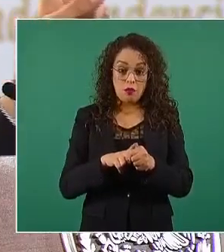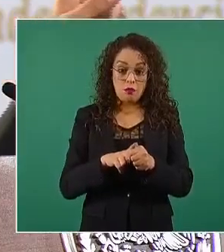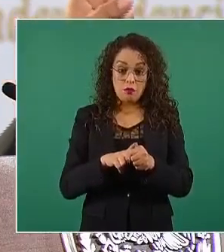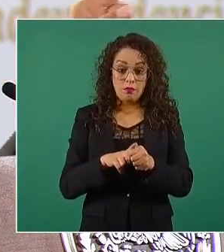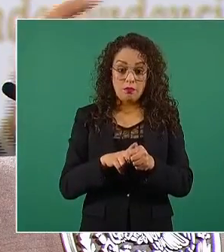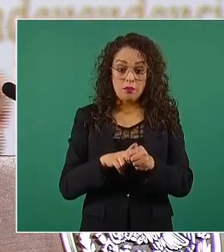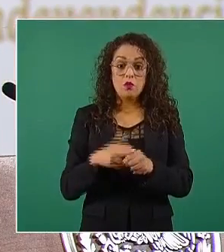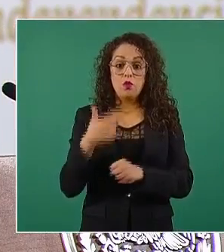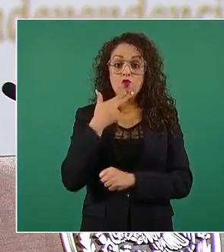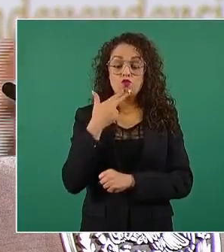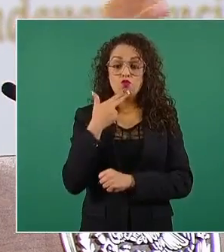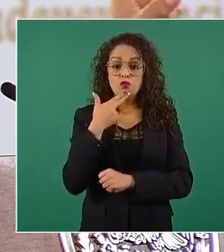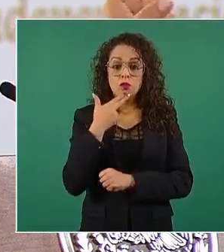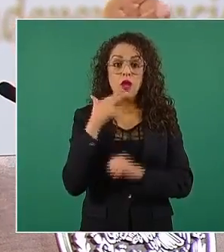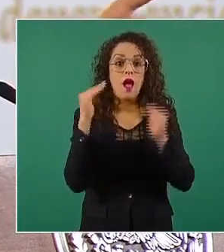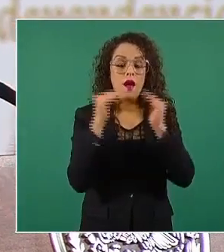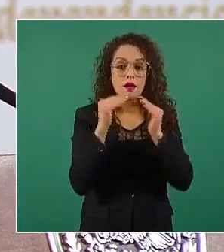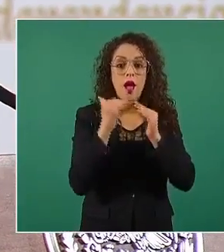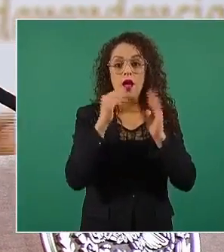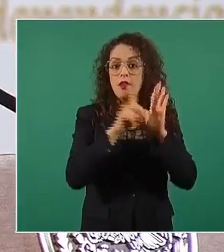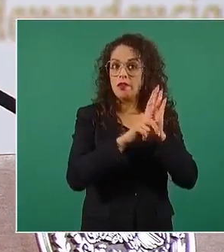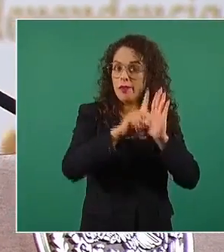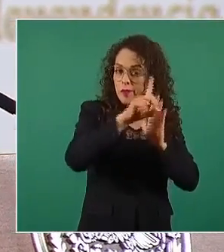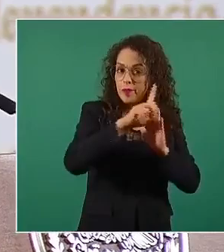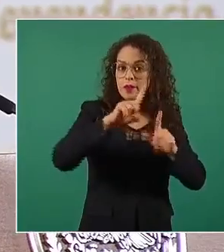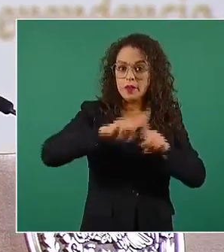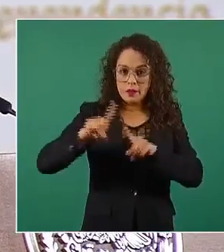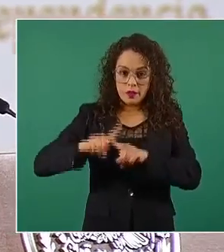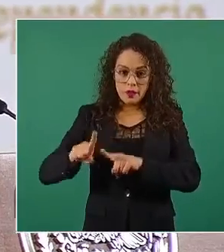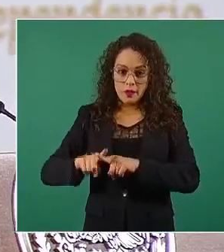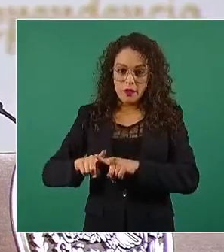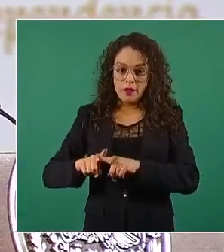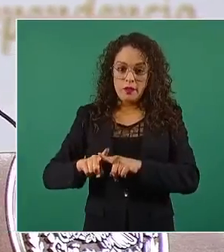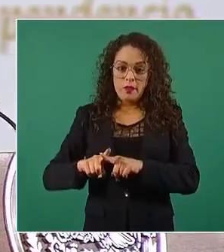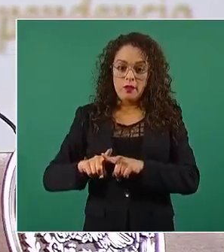en viviendas, lo más que se puede, no solo